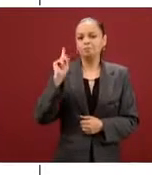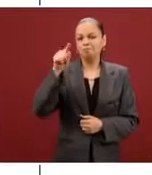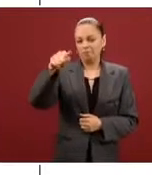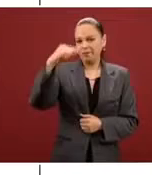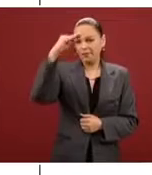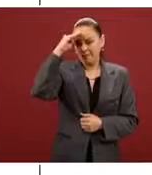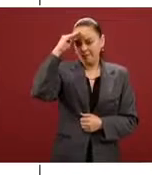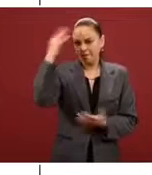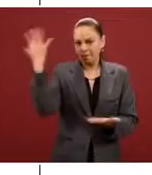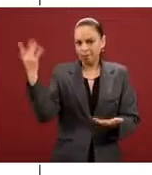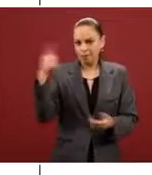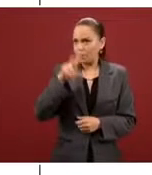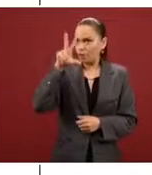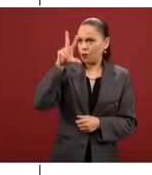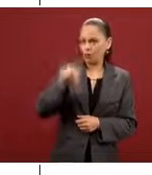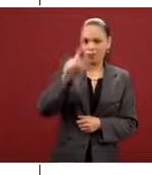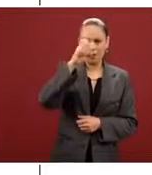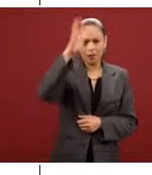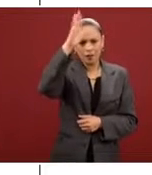oponerse